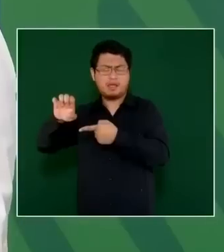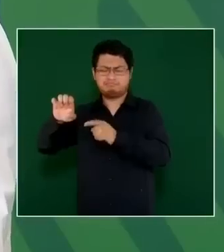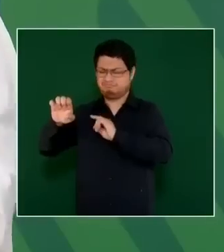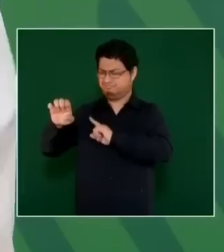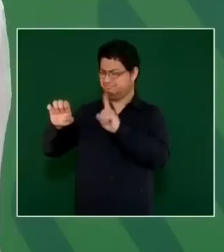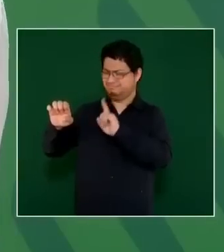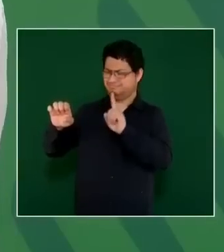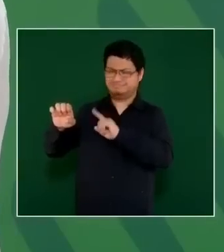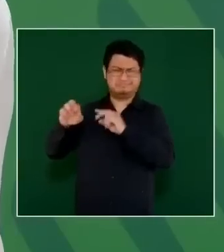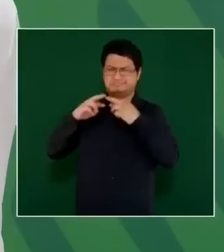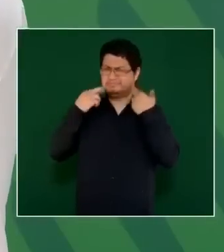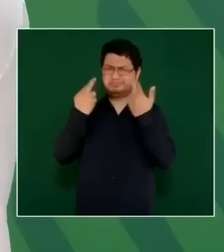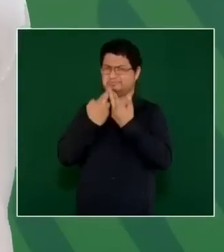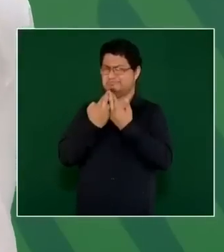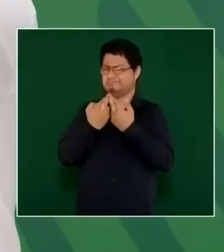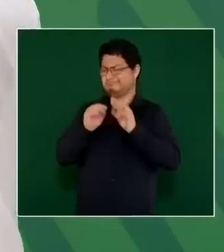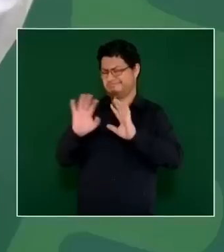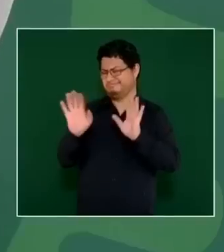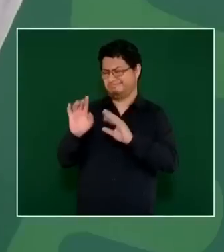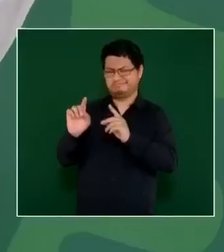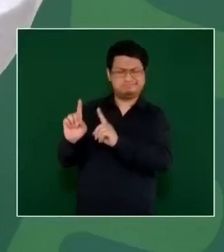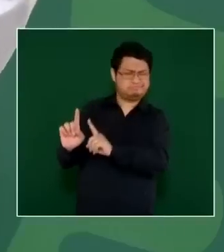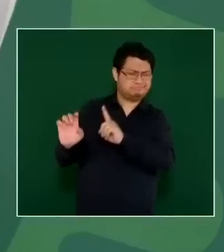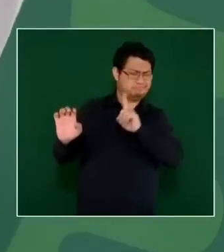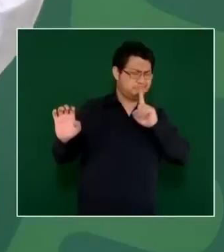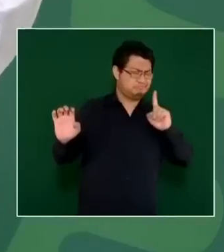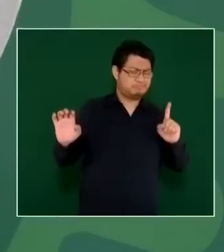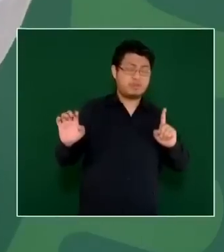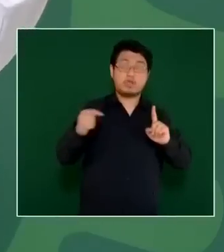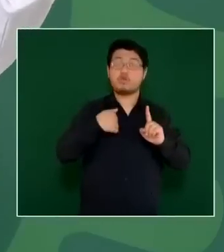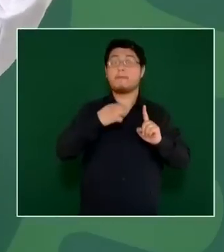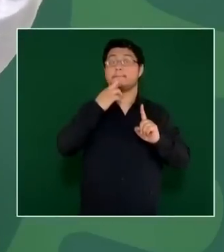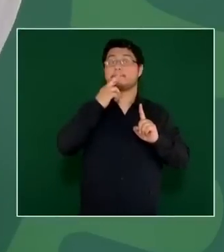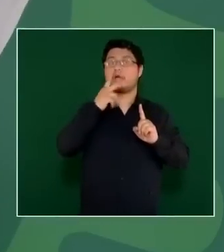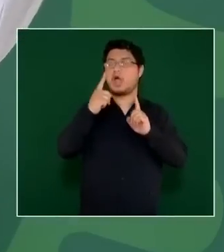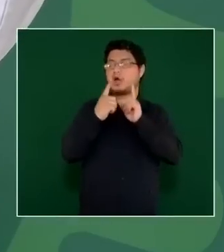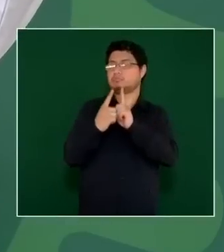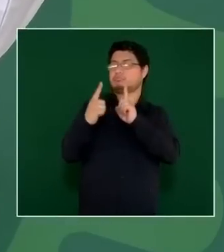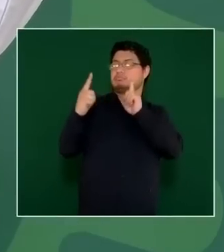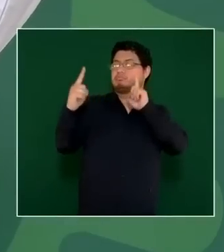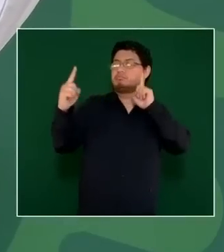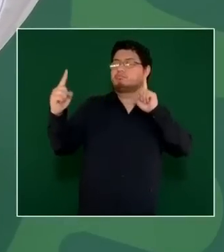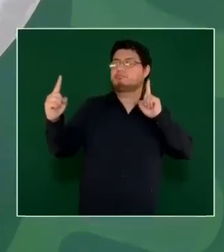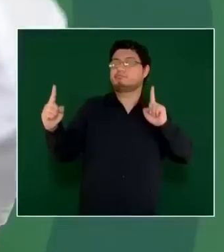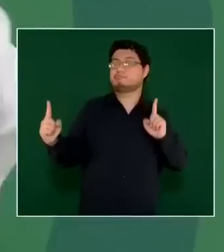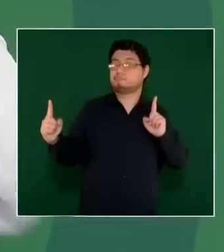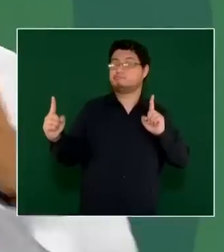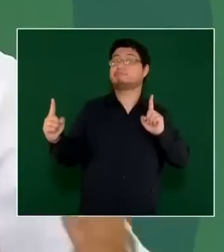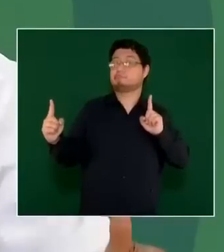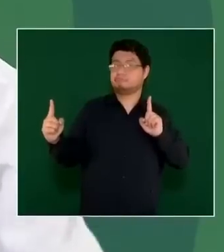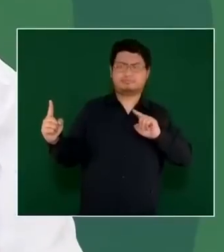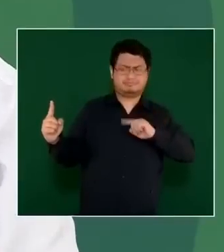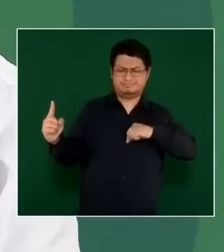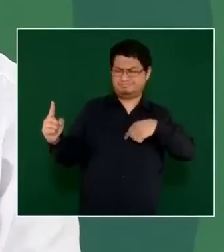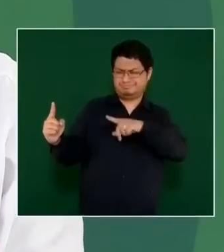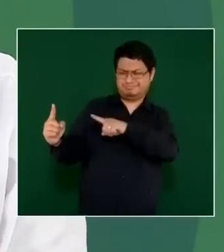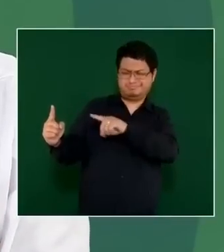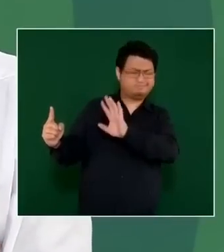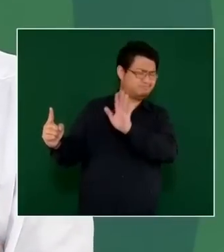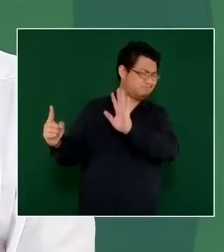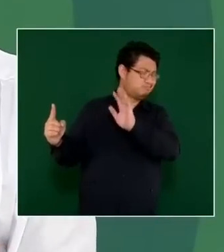ni siempre procuré mantener distancia con ellos y no creerles